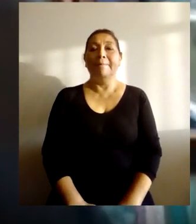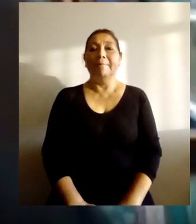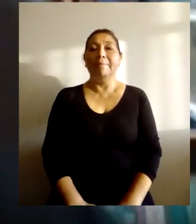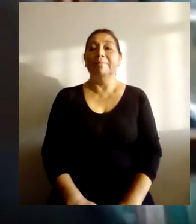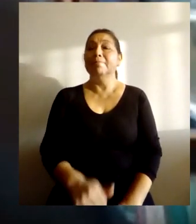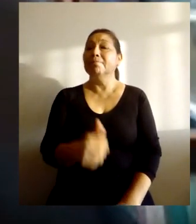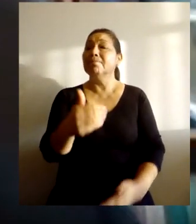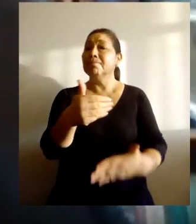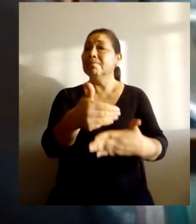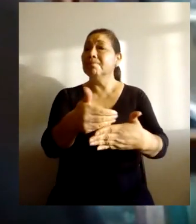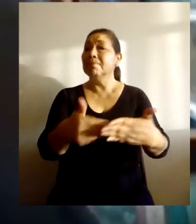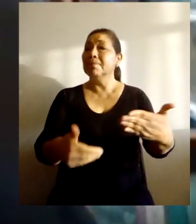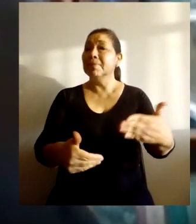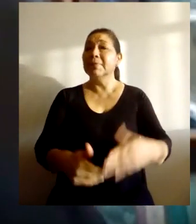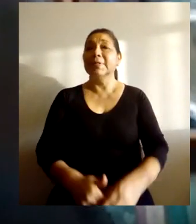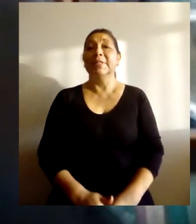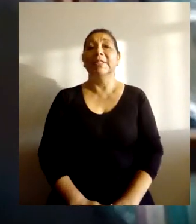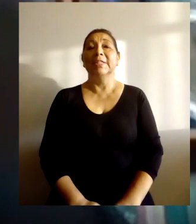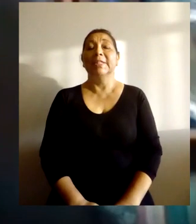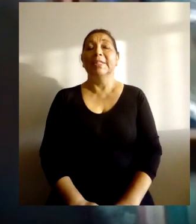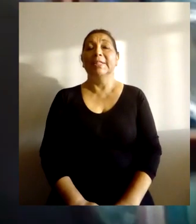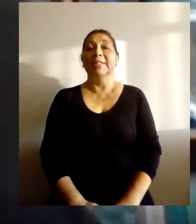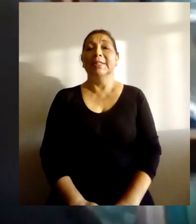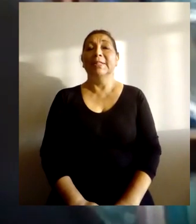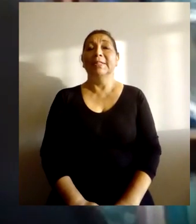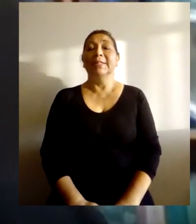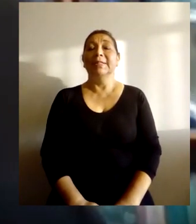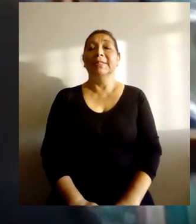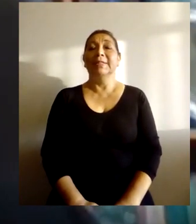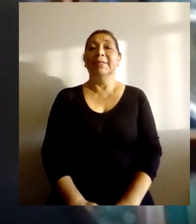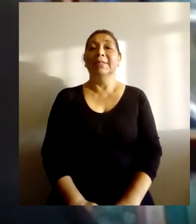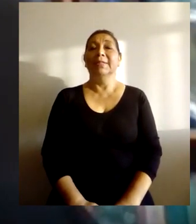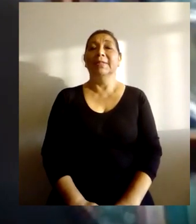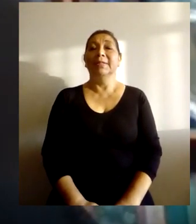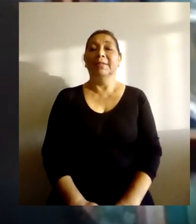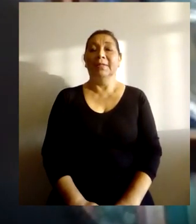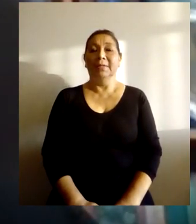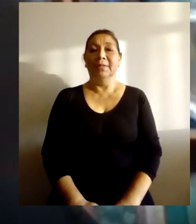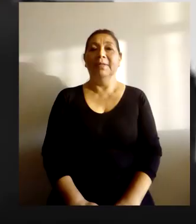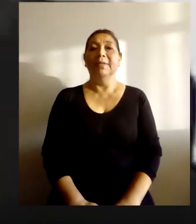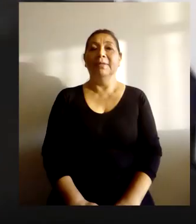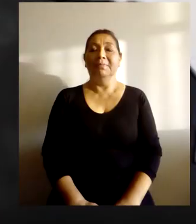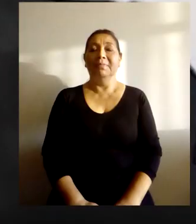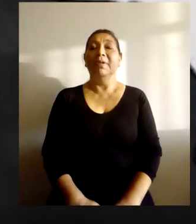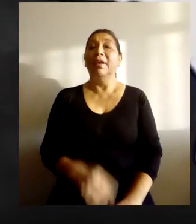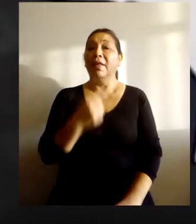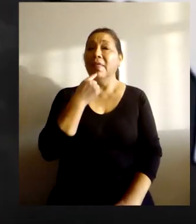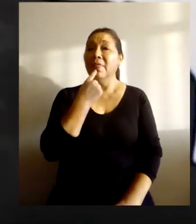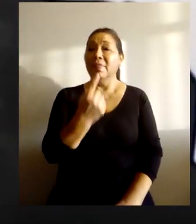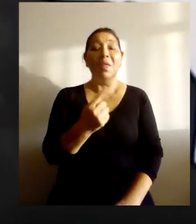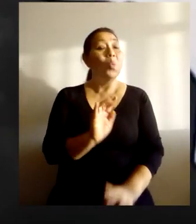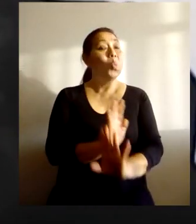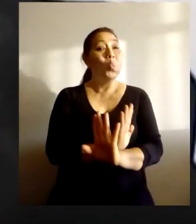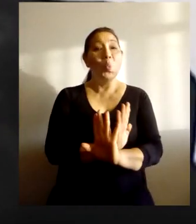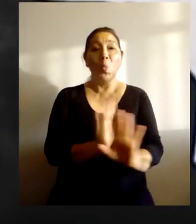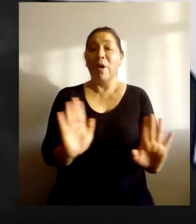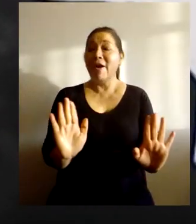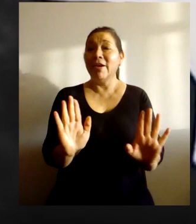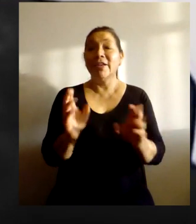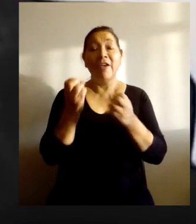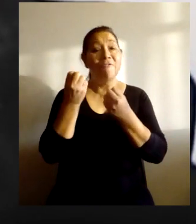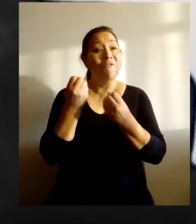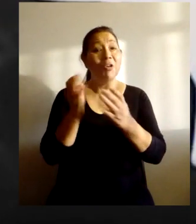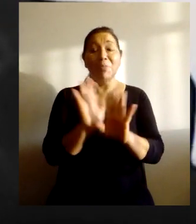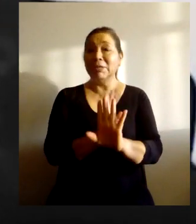De cuenta del otro expediente, señora secretaria relatora. Señor presidente, doy cuenta a usted que no hay